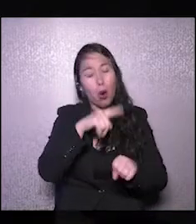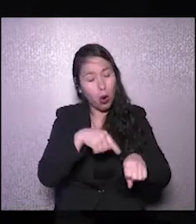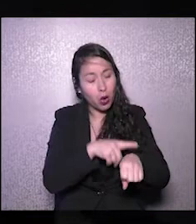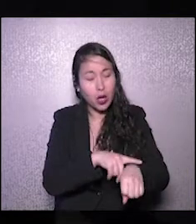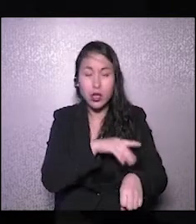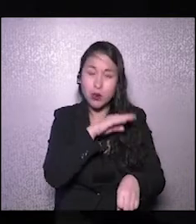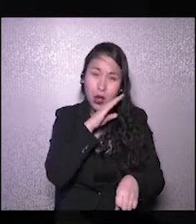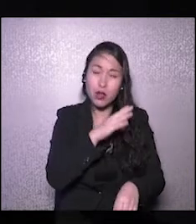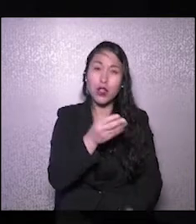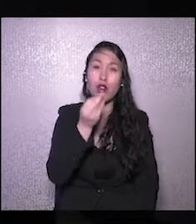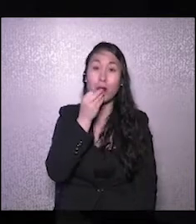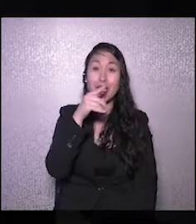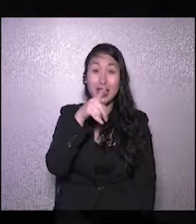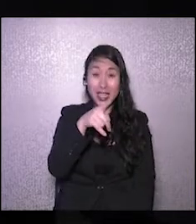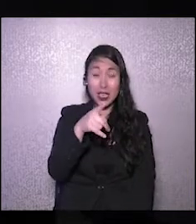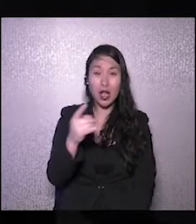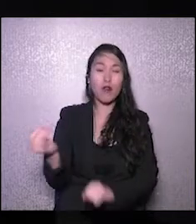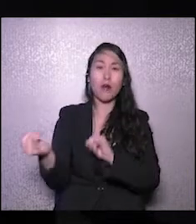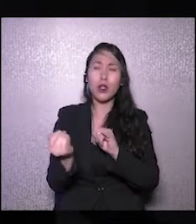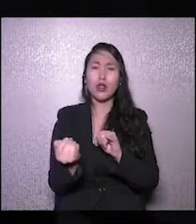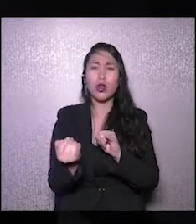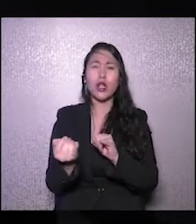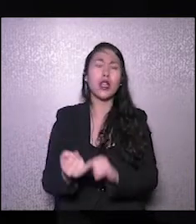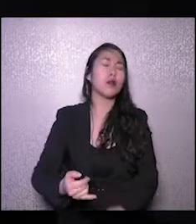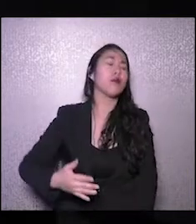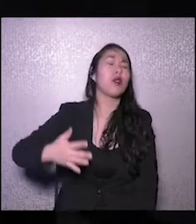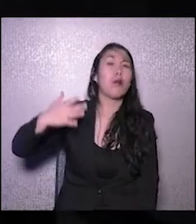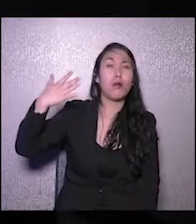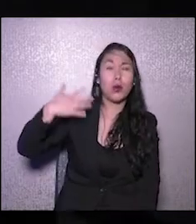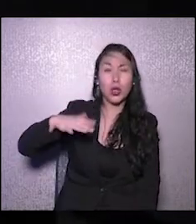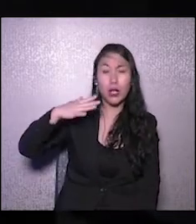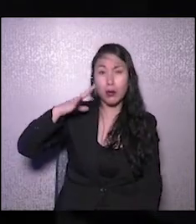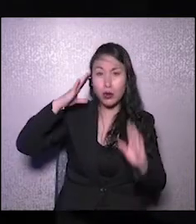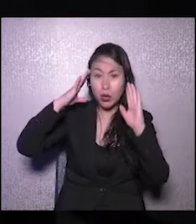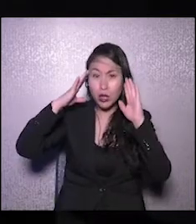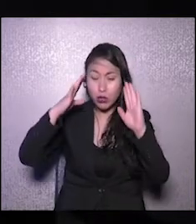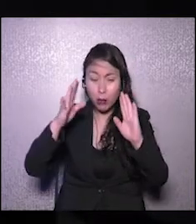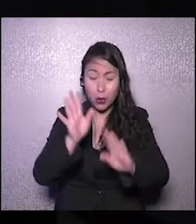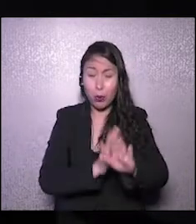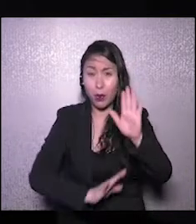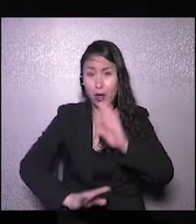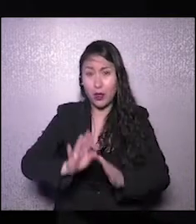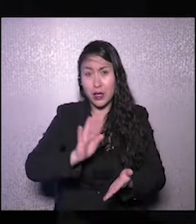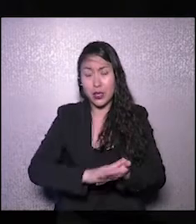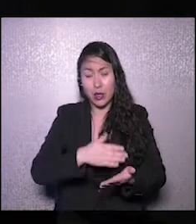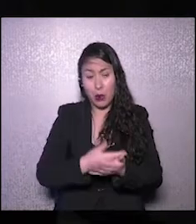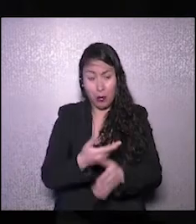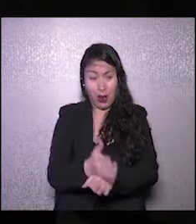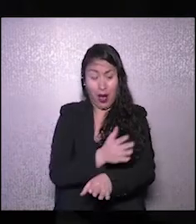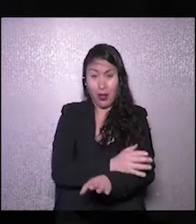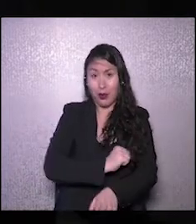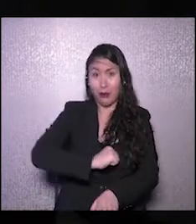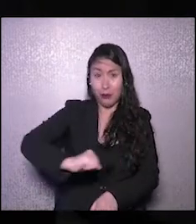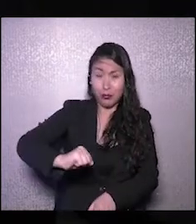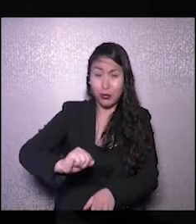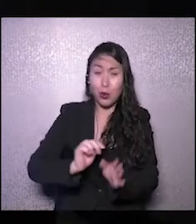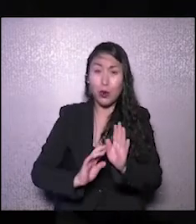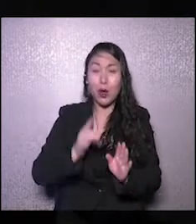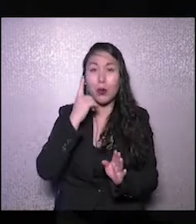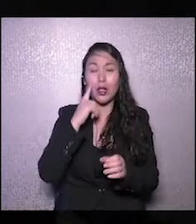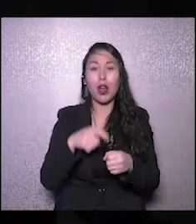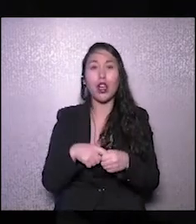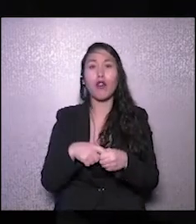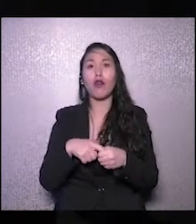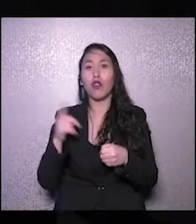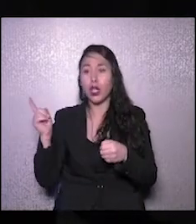esa información es valiosísima para su atención, para su cuidado de la salud, para su prevención, pero está quedando fuera del